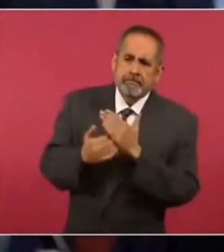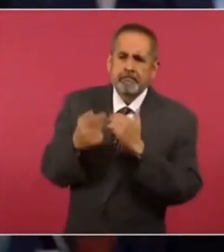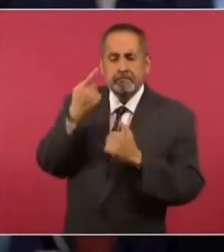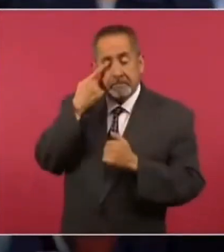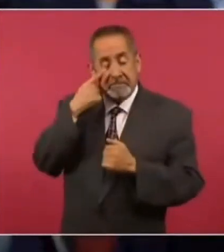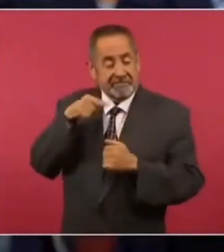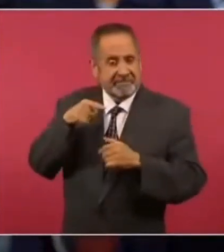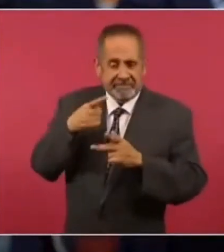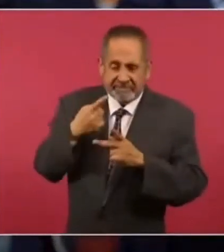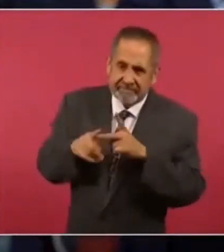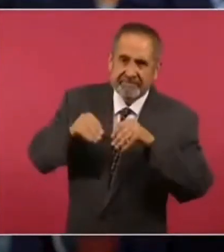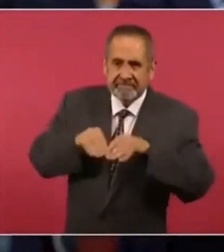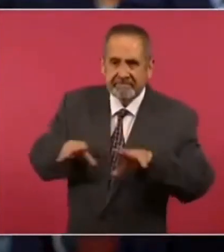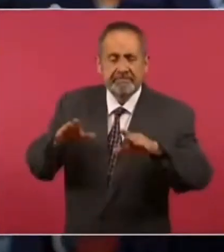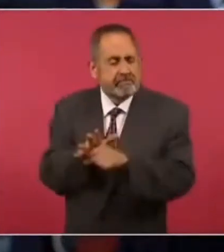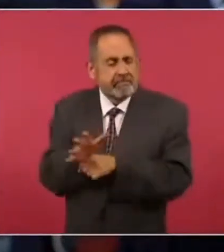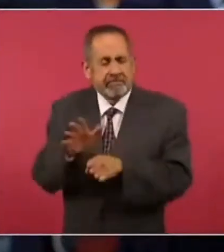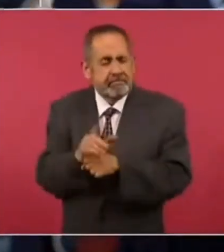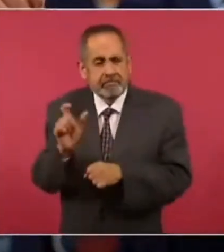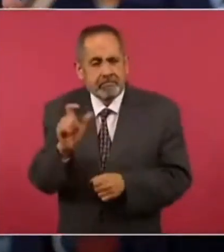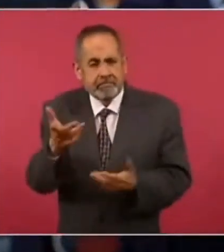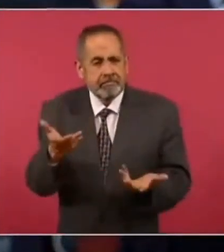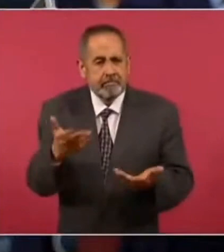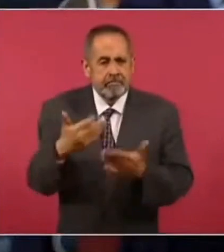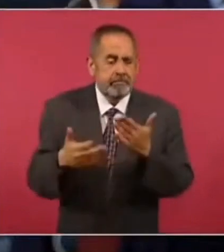echarlos a andar, porque